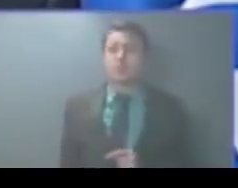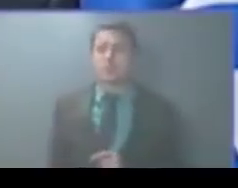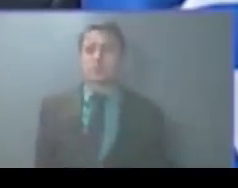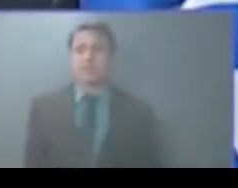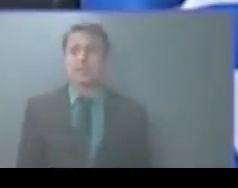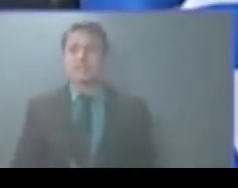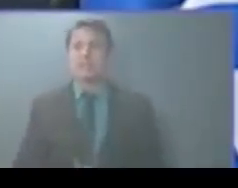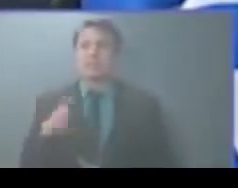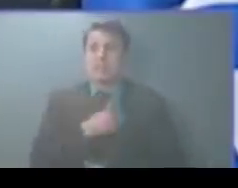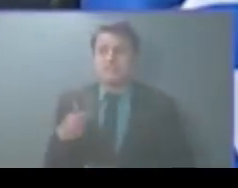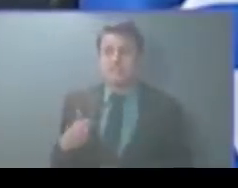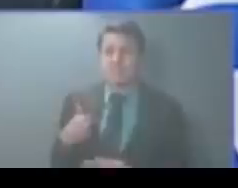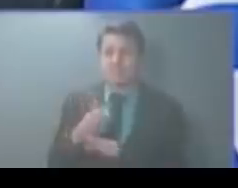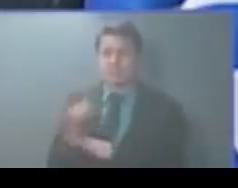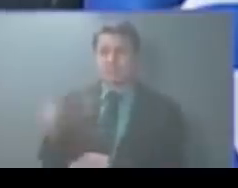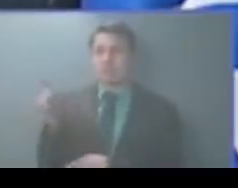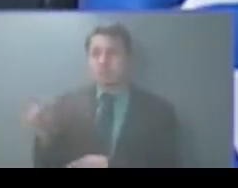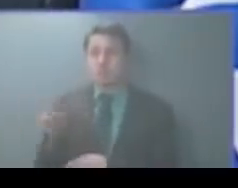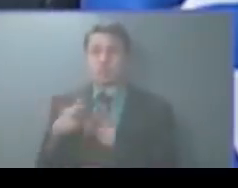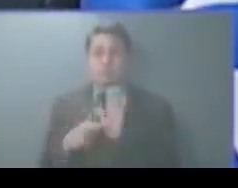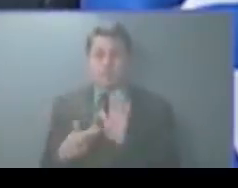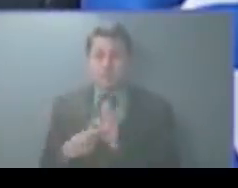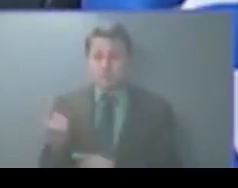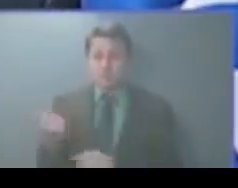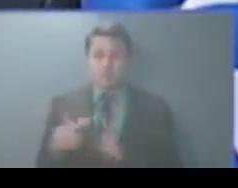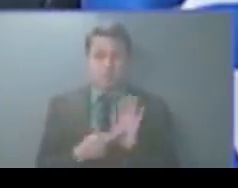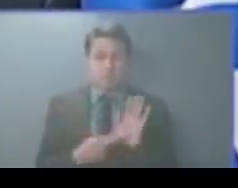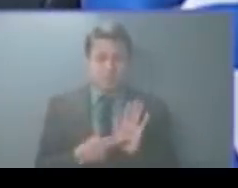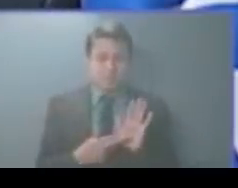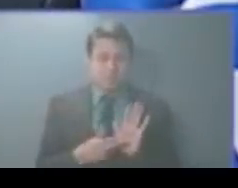si el ministro de la Defensa, como representante